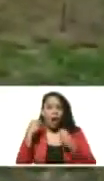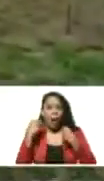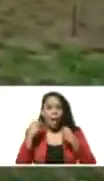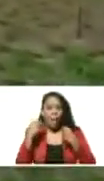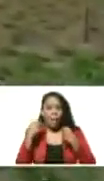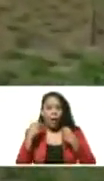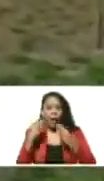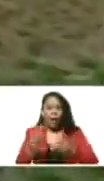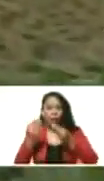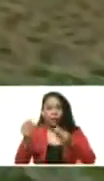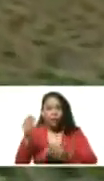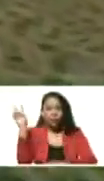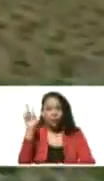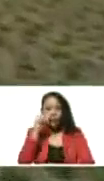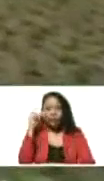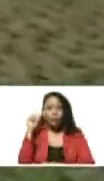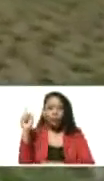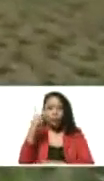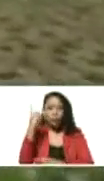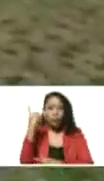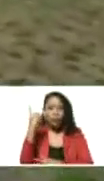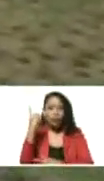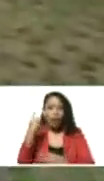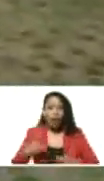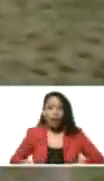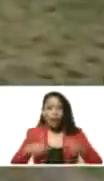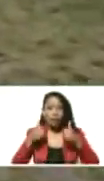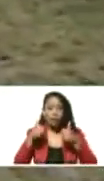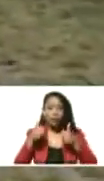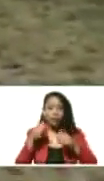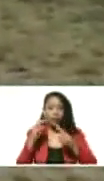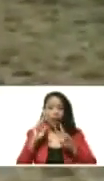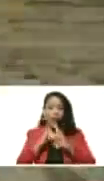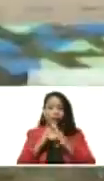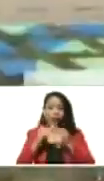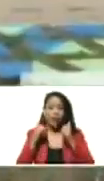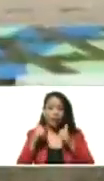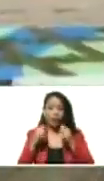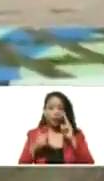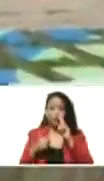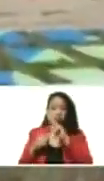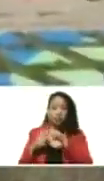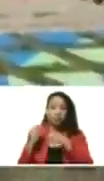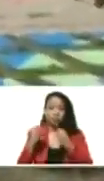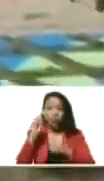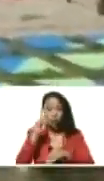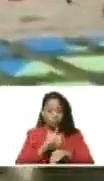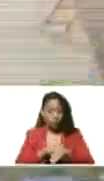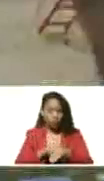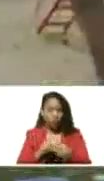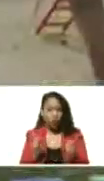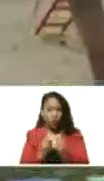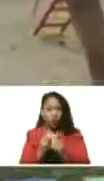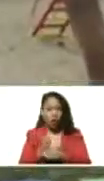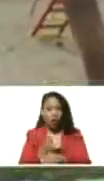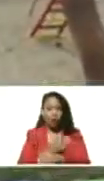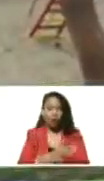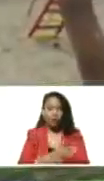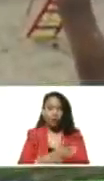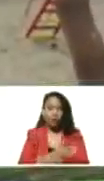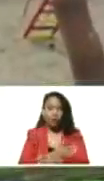los venezolanos y venezolanas no solo calidad de vida a través de una vivienda digna, sino, como veíamos en unos minutos anteriores,